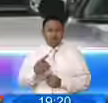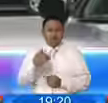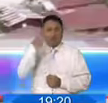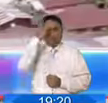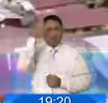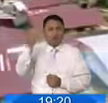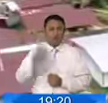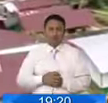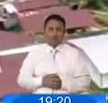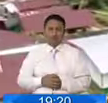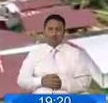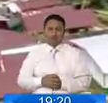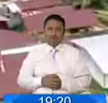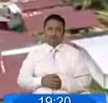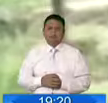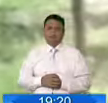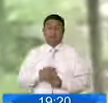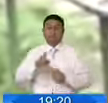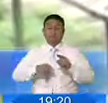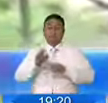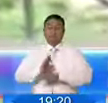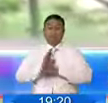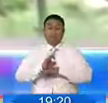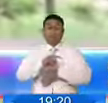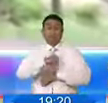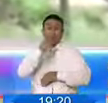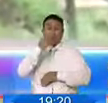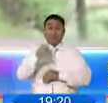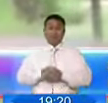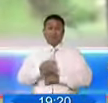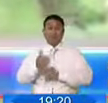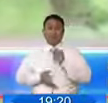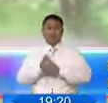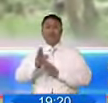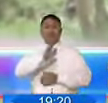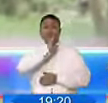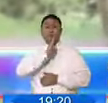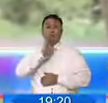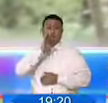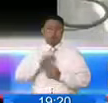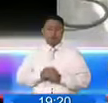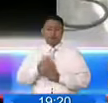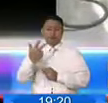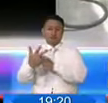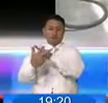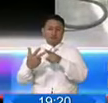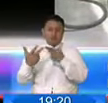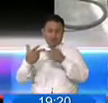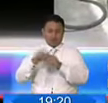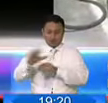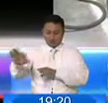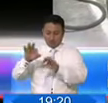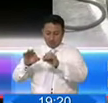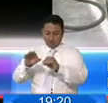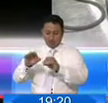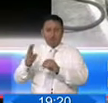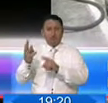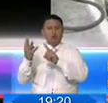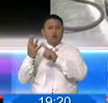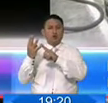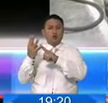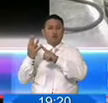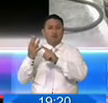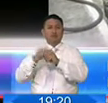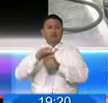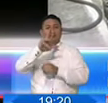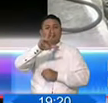destacamento según testimonios los hombres se habrían dirigido a un bar tres de ellos fueron localizados pero el cuarto que sería